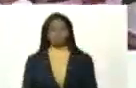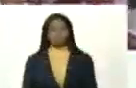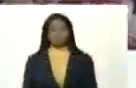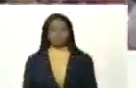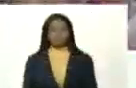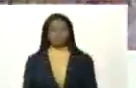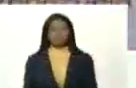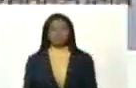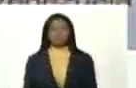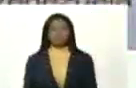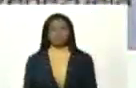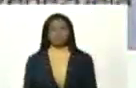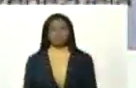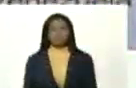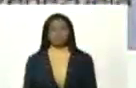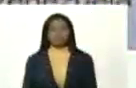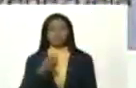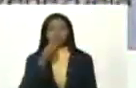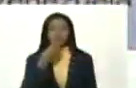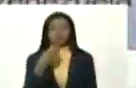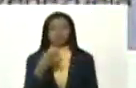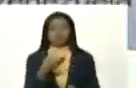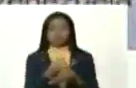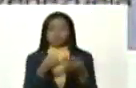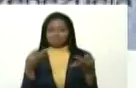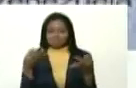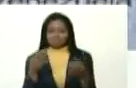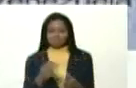Bueno, tremendo, pues.